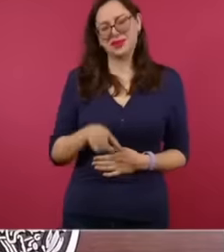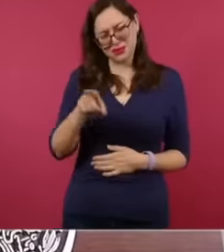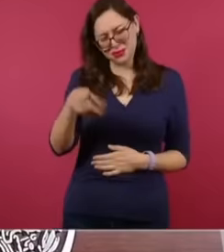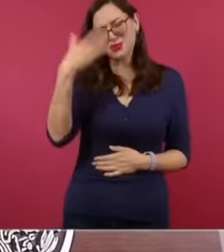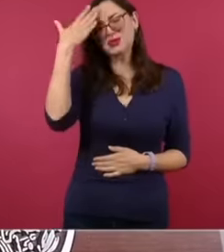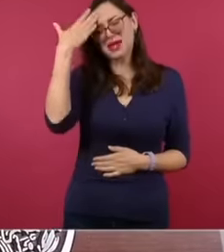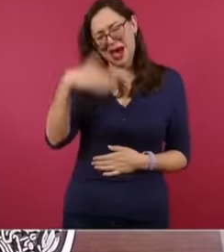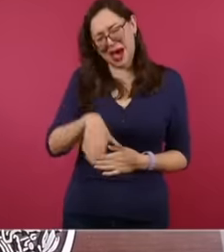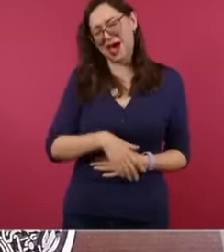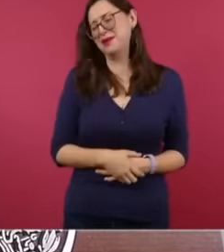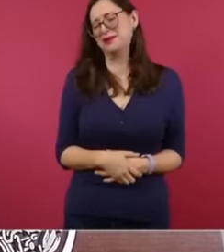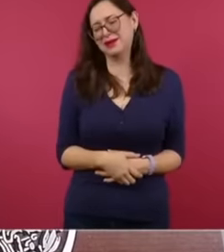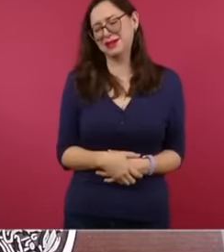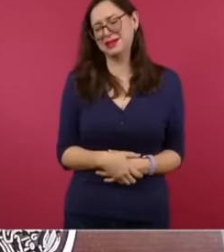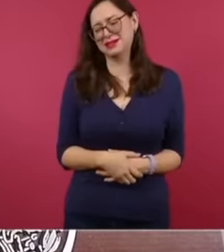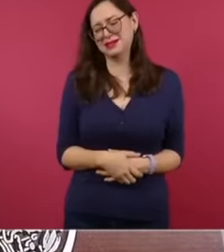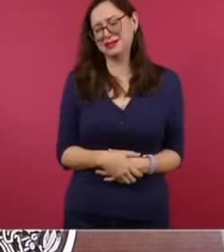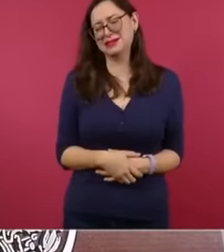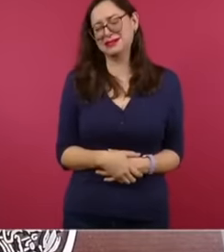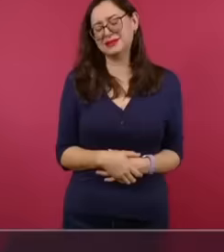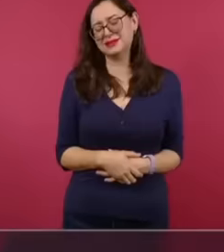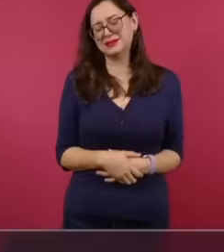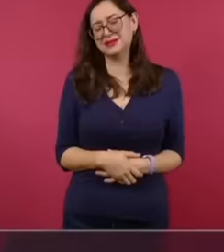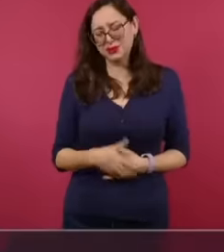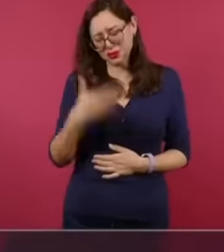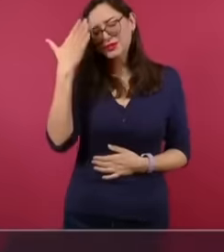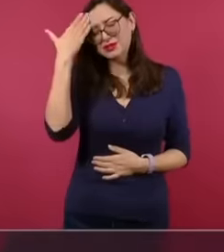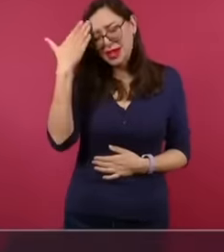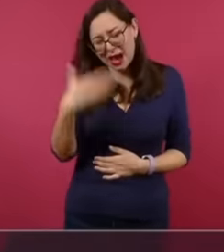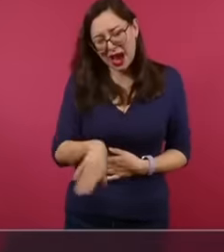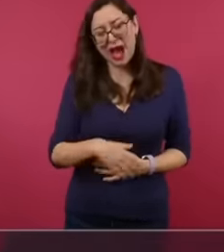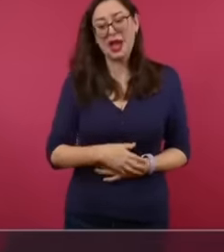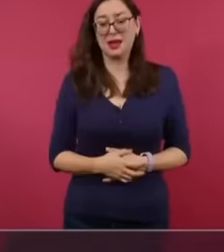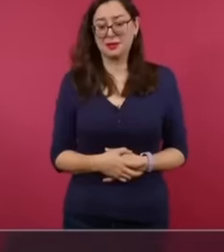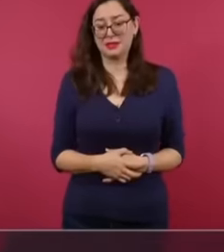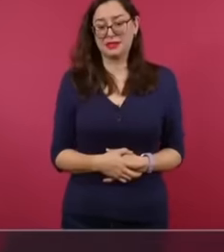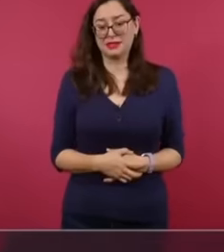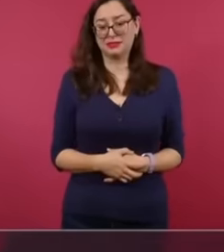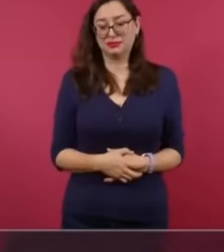sabes. A ver. Sí. Los abogados del señor